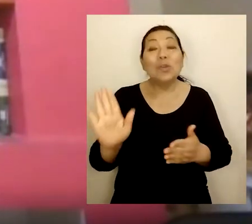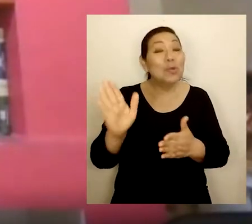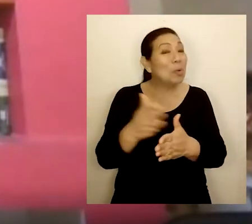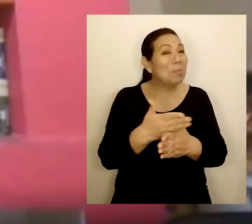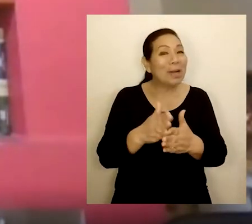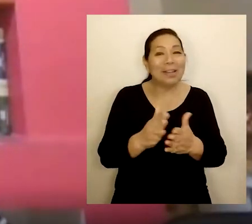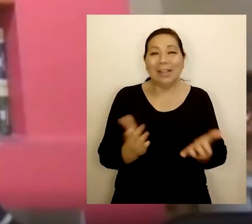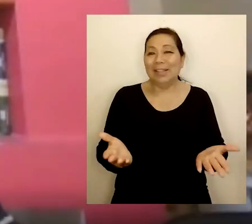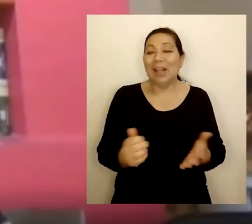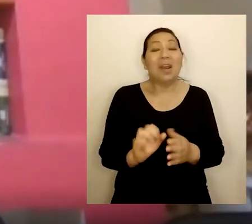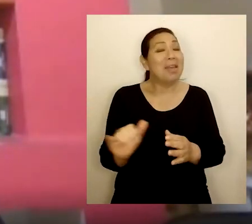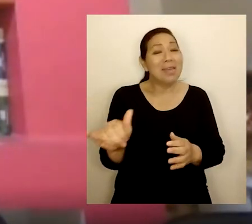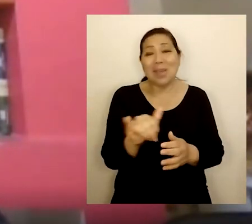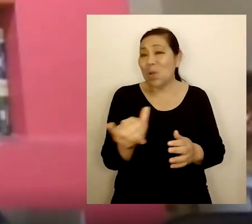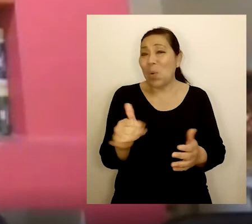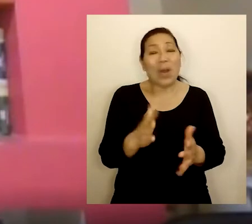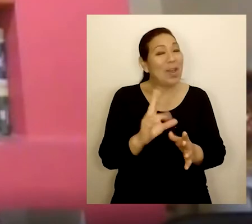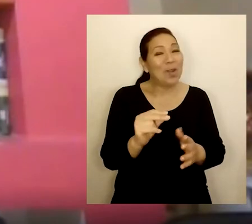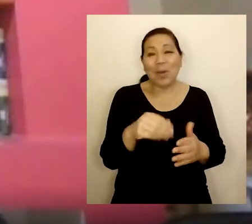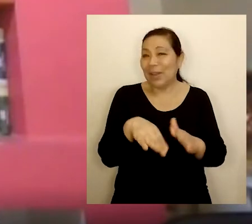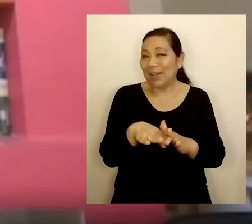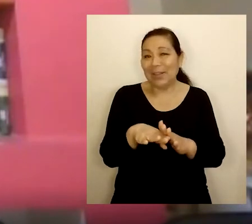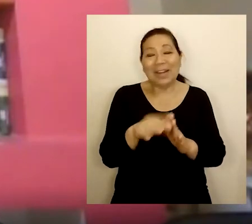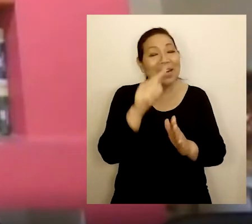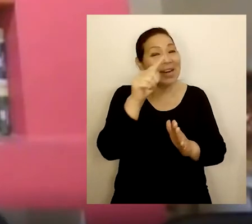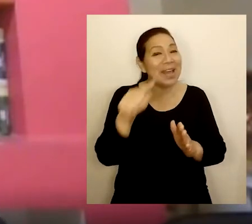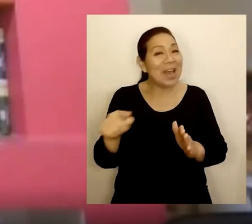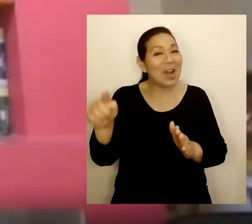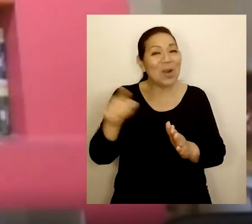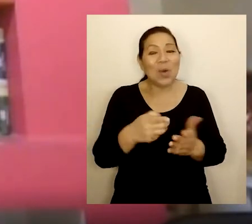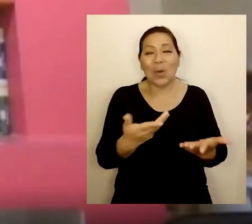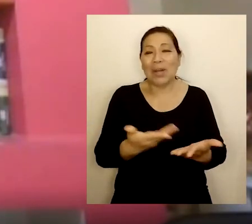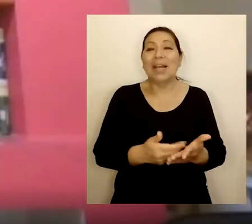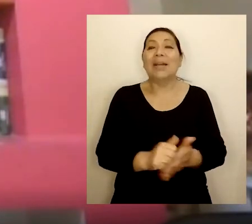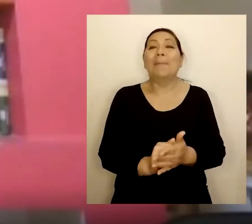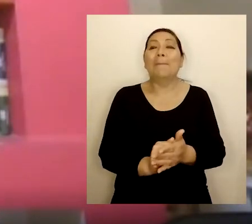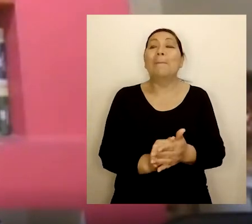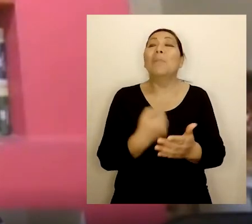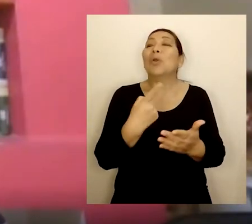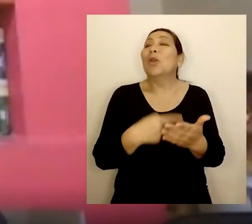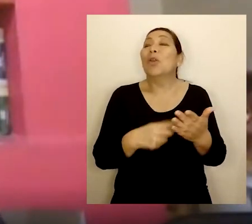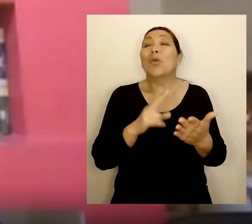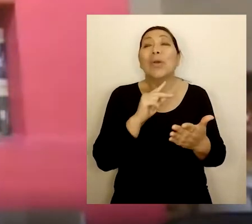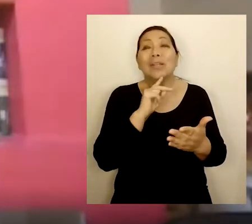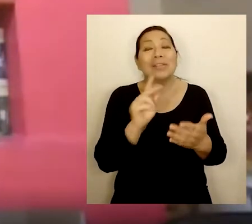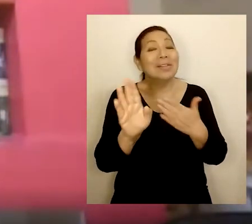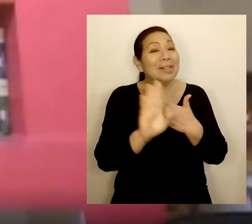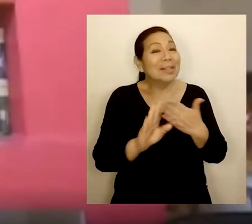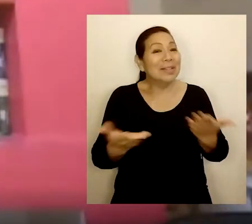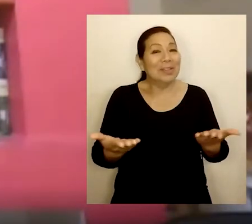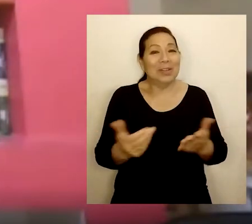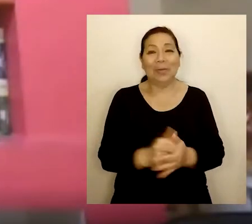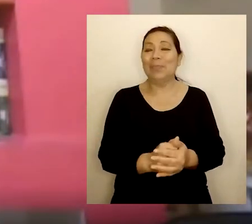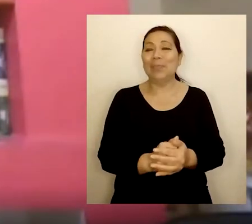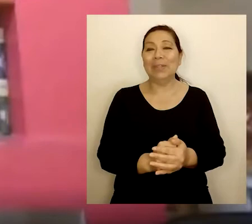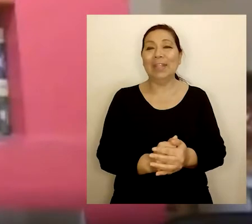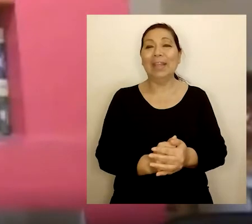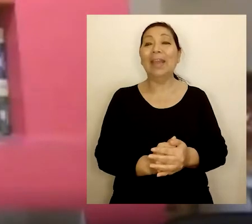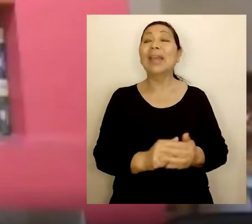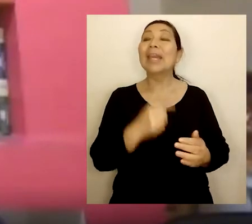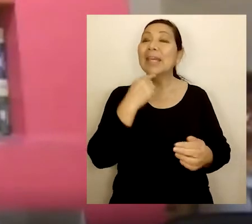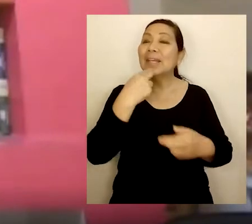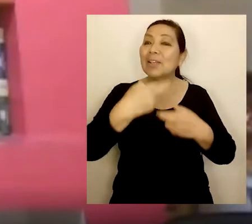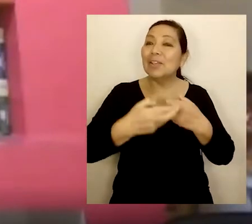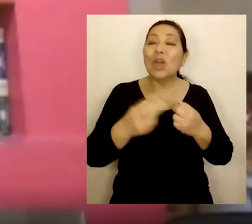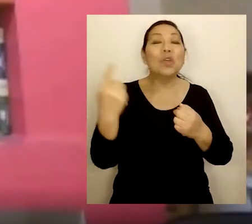participación era inválida. Igual, ya no cabía que se anule el acta de infracción porque ya no era válida la tercerización que